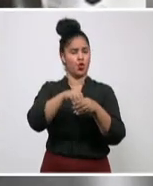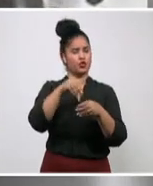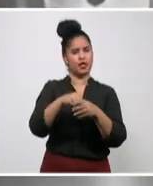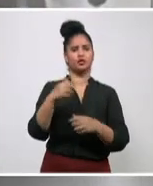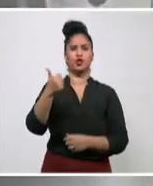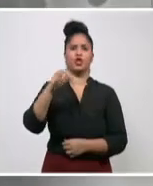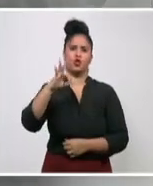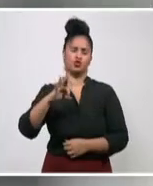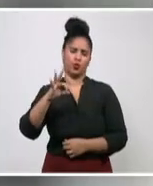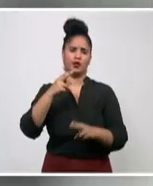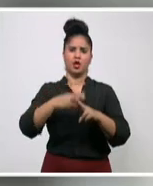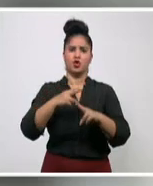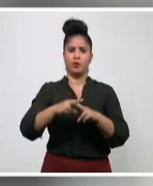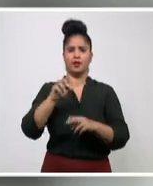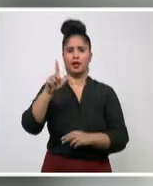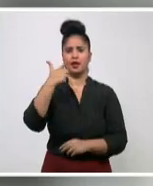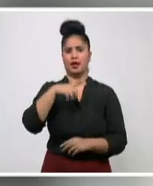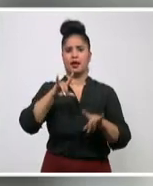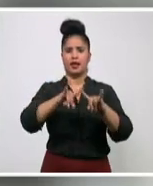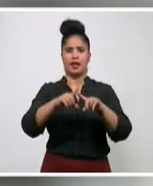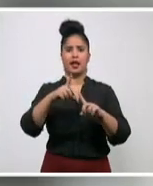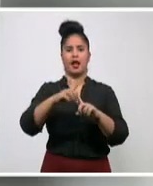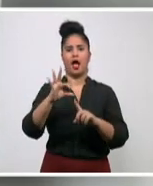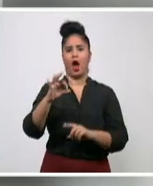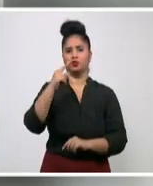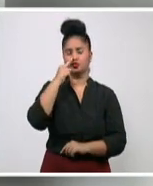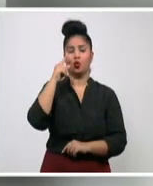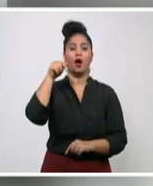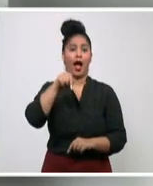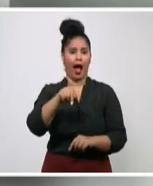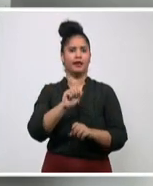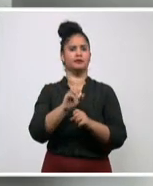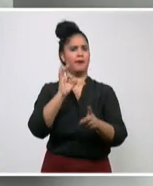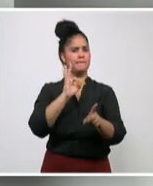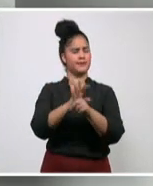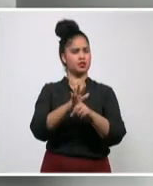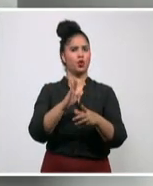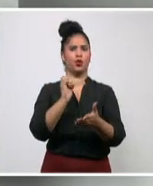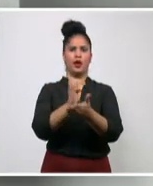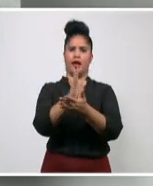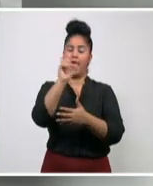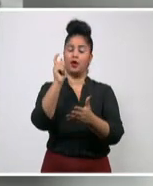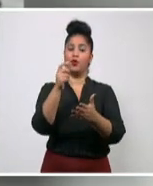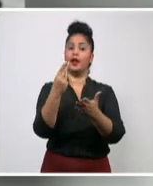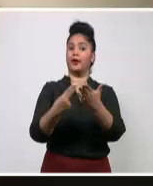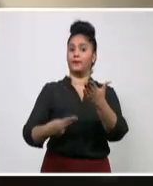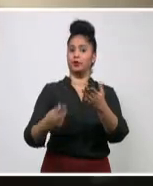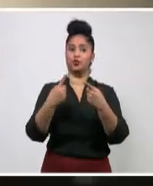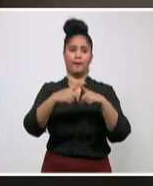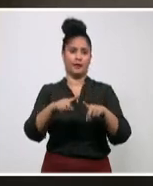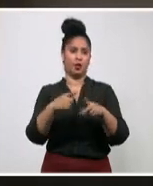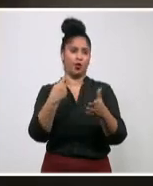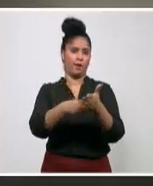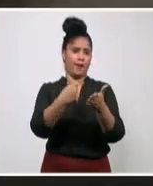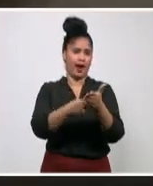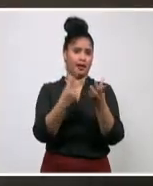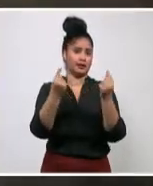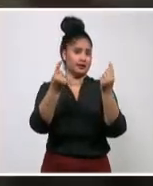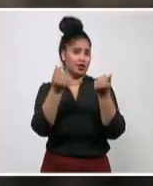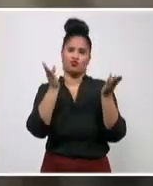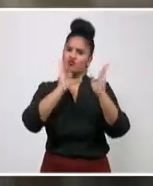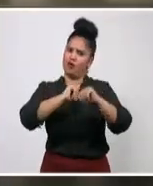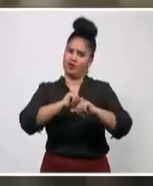Bellas Artes de San Alejandro, a la cual asistió durante el primer semestre, pero por problemas económicos tuvo que abandonar la institución. Desde muy